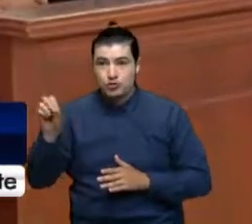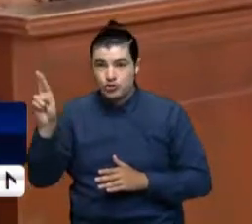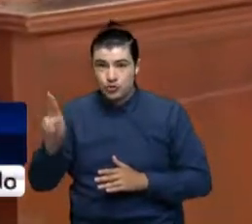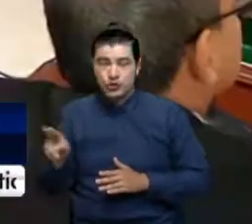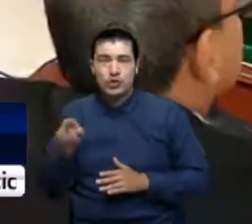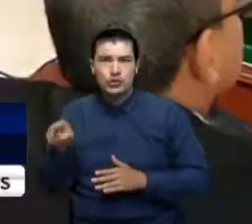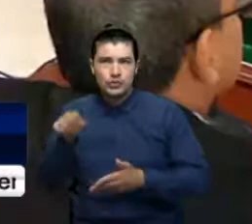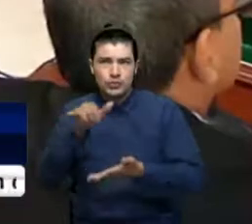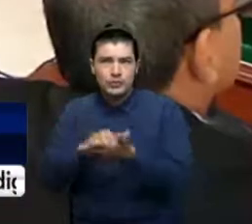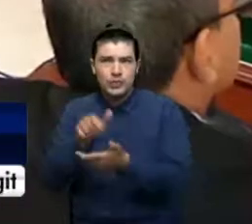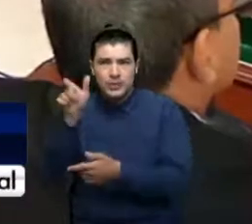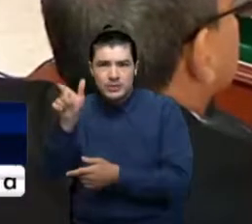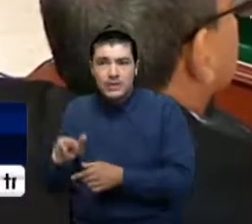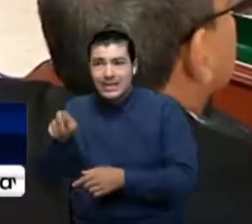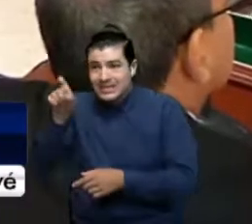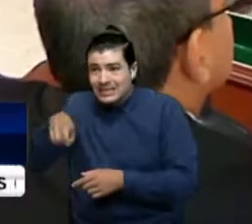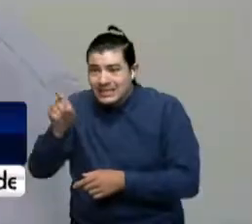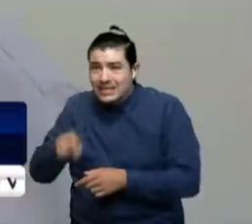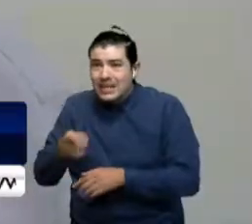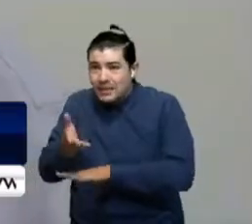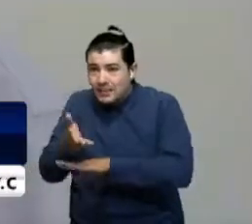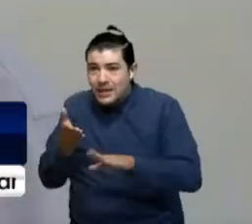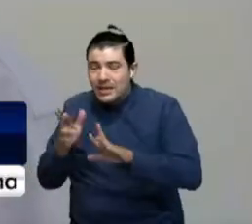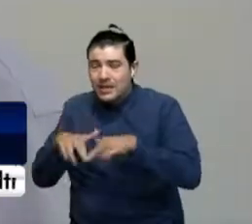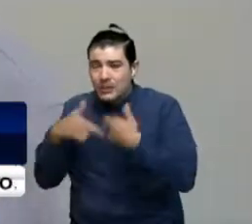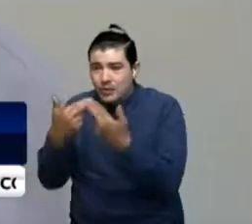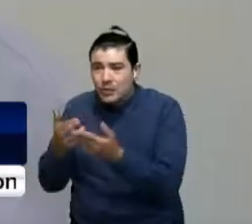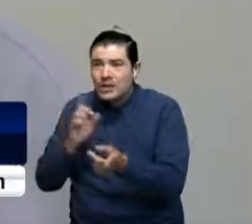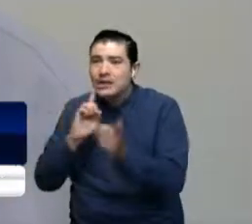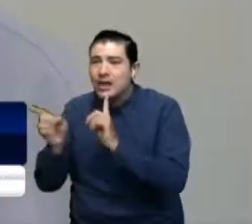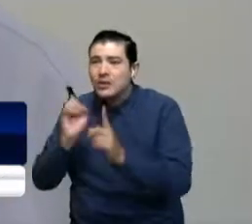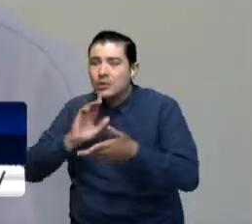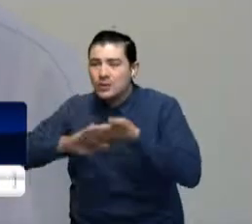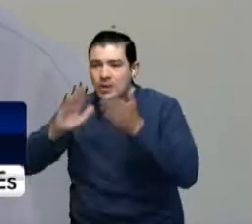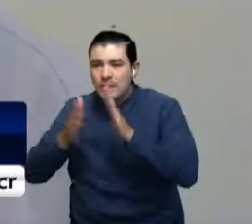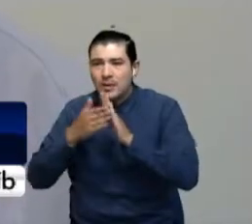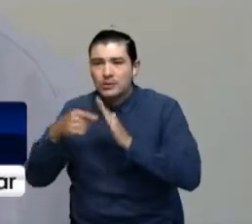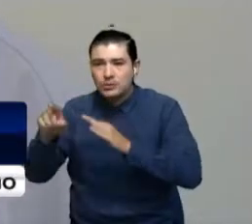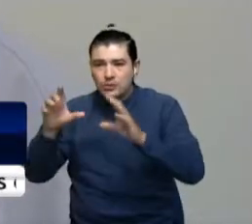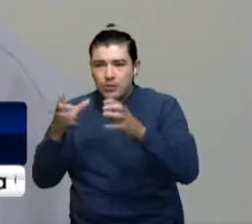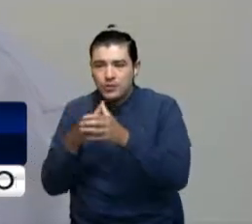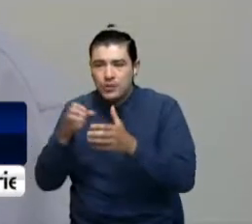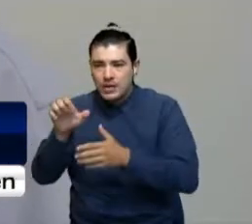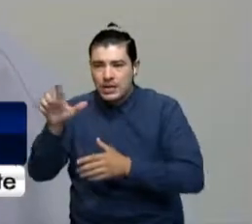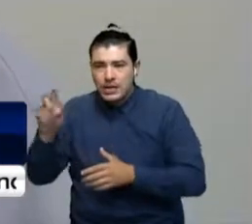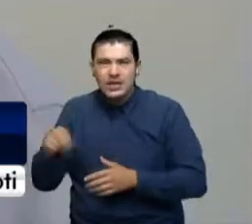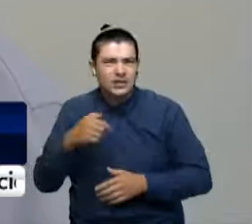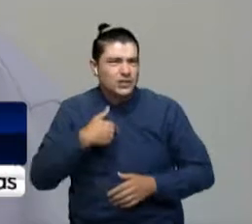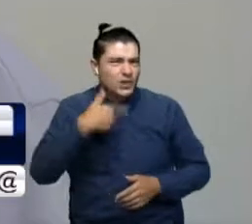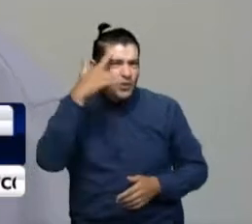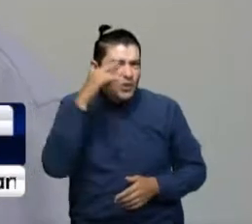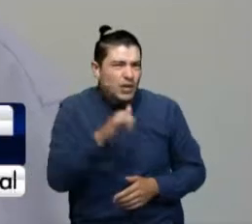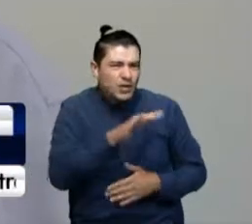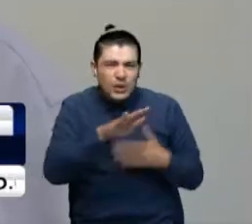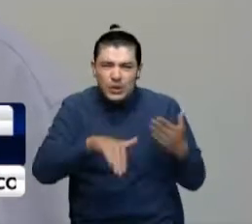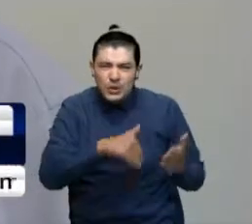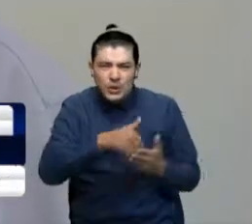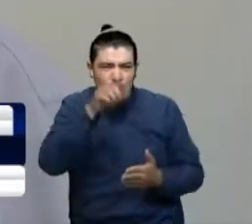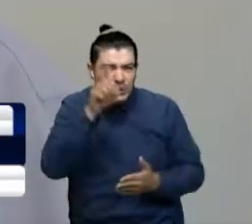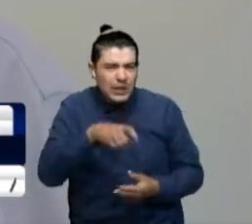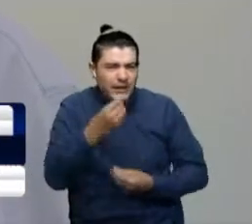institucional es necesaria yo pienso que todo lo que haya que hacerse por la paz de colombia es necesario